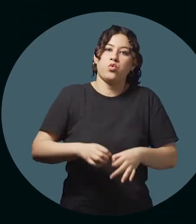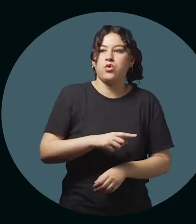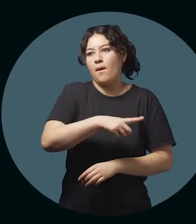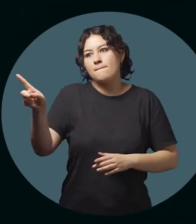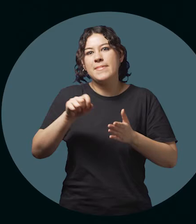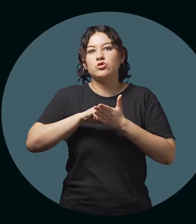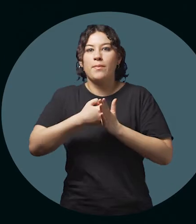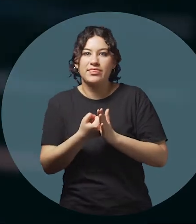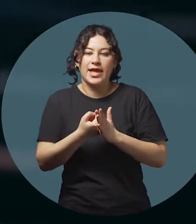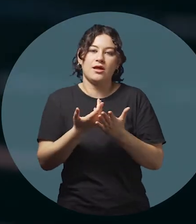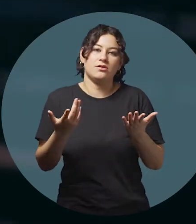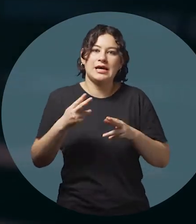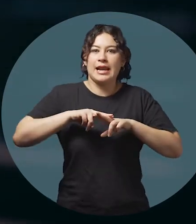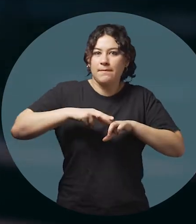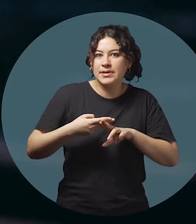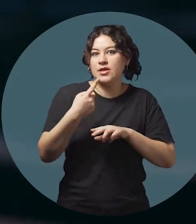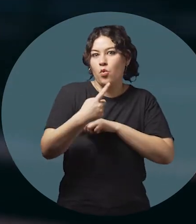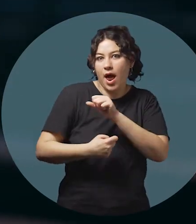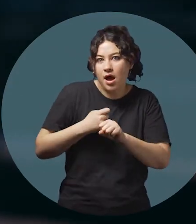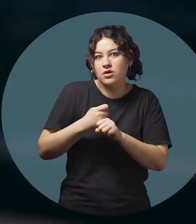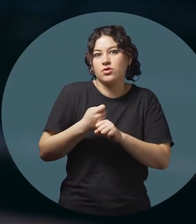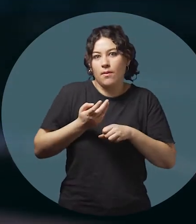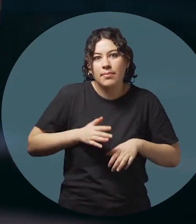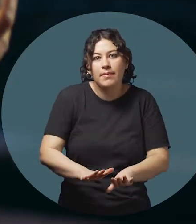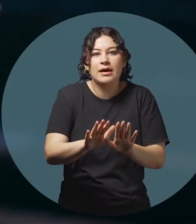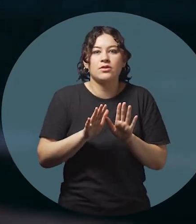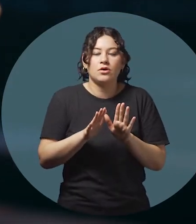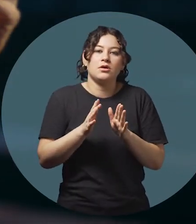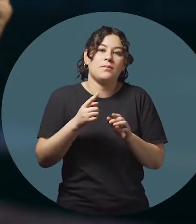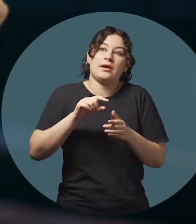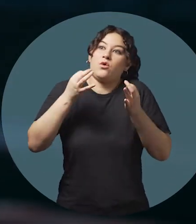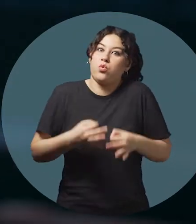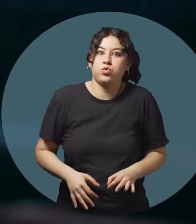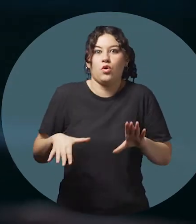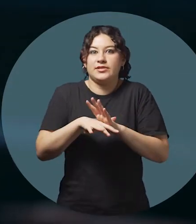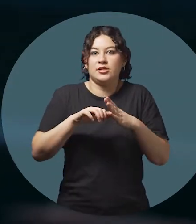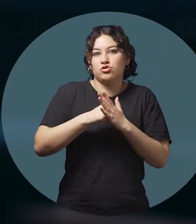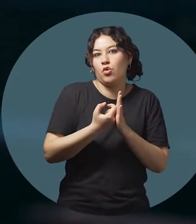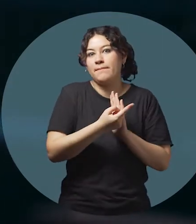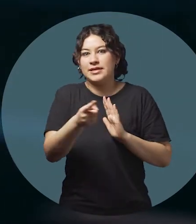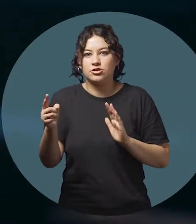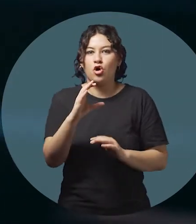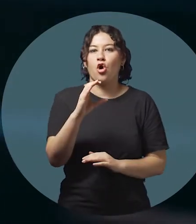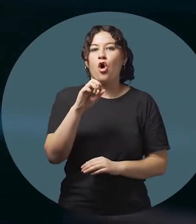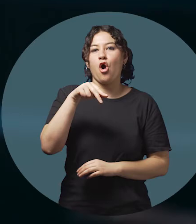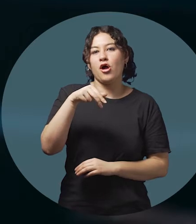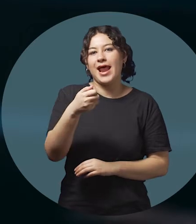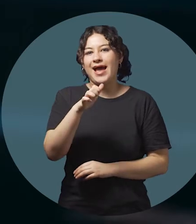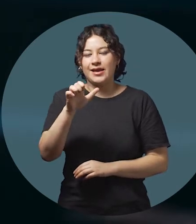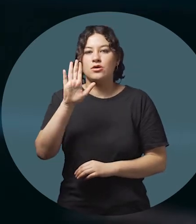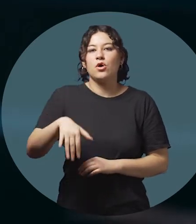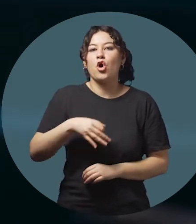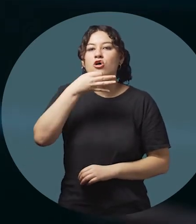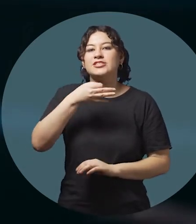suspendido como estudiante, estaba repitiendo un año de preparatorio por una suspensión de lo que era el CONAE en ese momento,